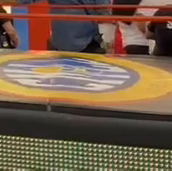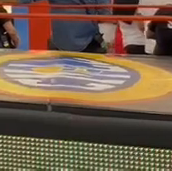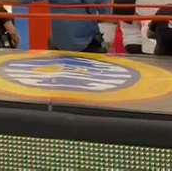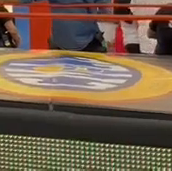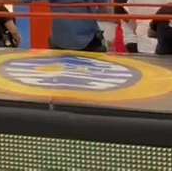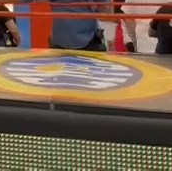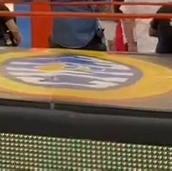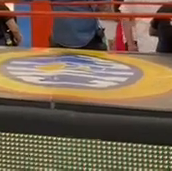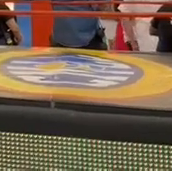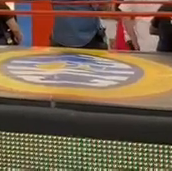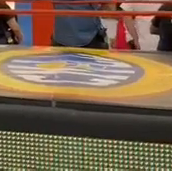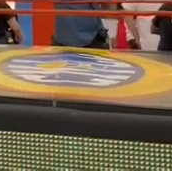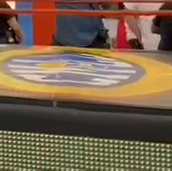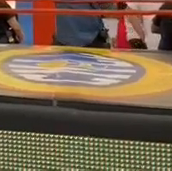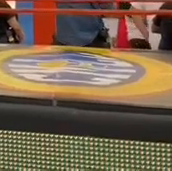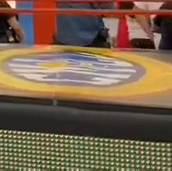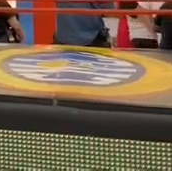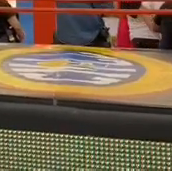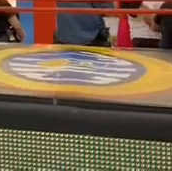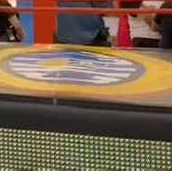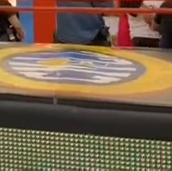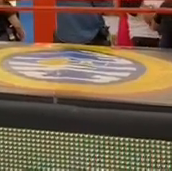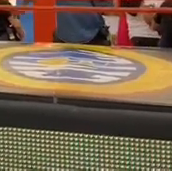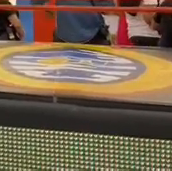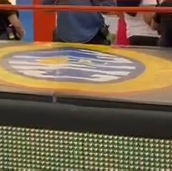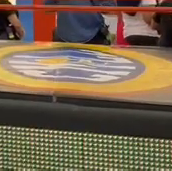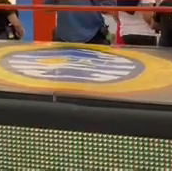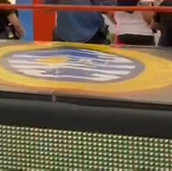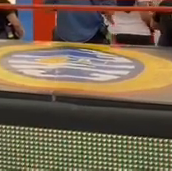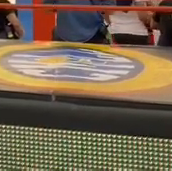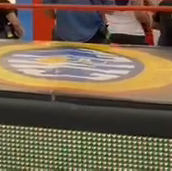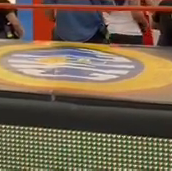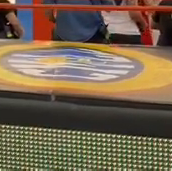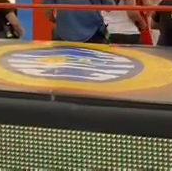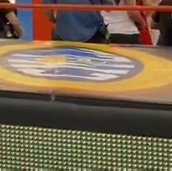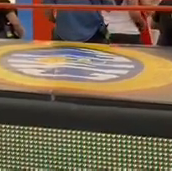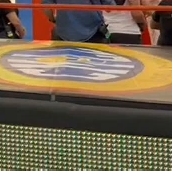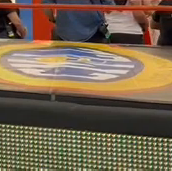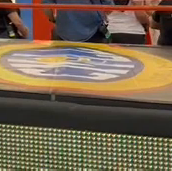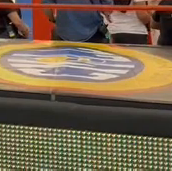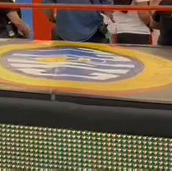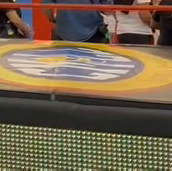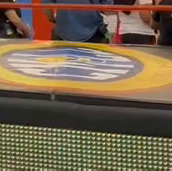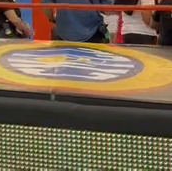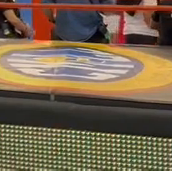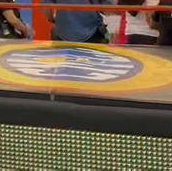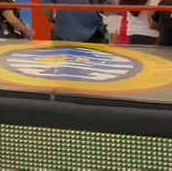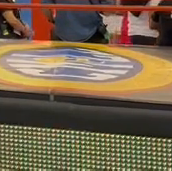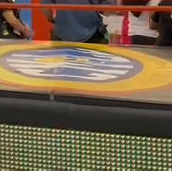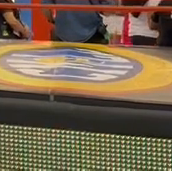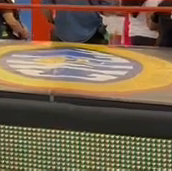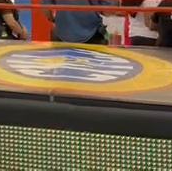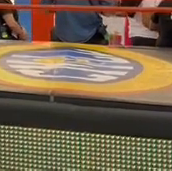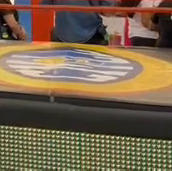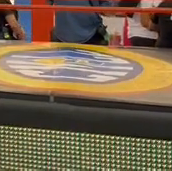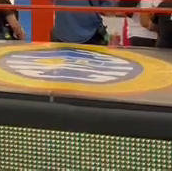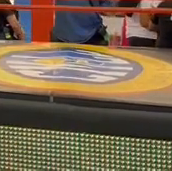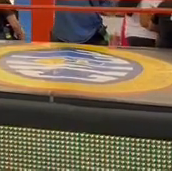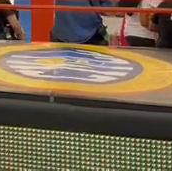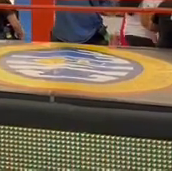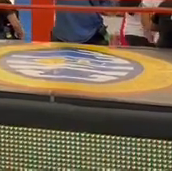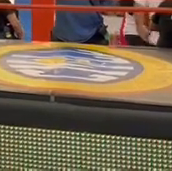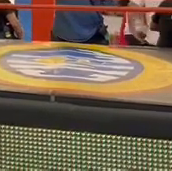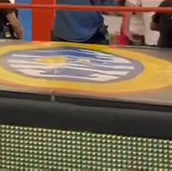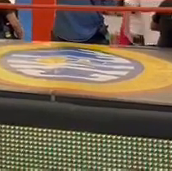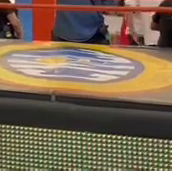la jefa de gobierno y anfitriona de este evento, Claudia Sheinbaum Pardo, destacó las actividades turísticas que se realizan